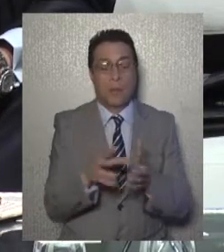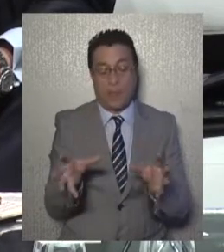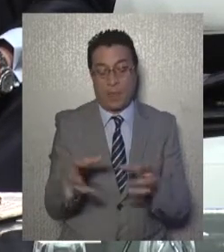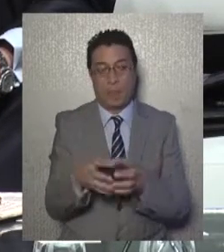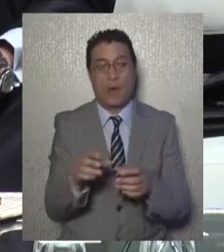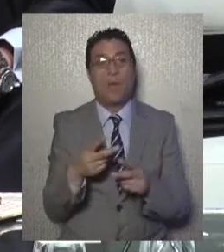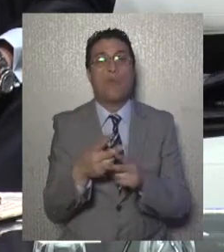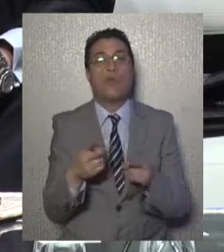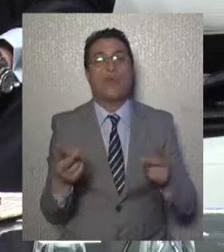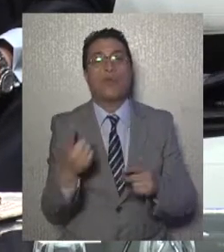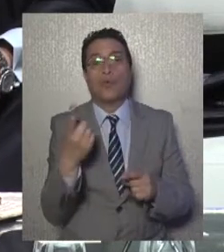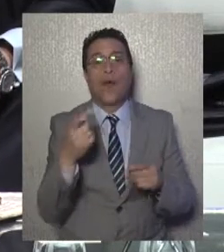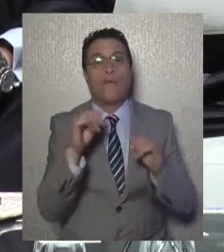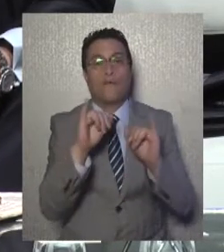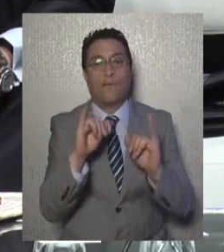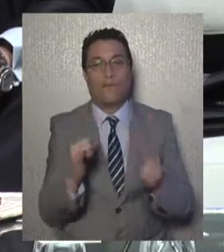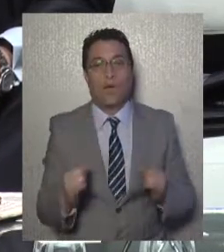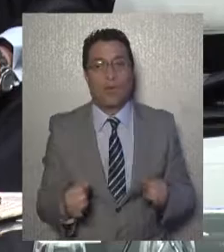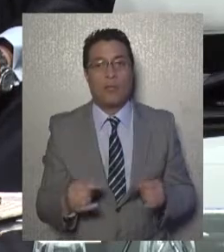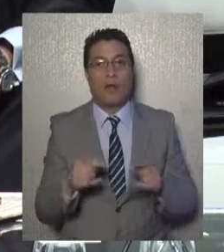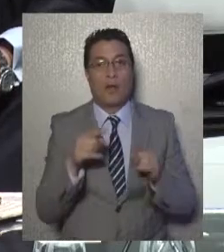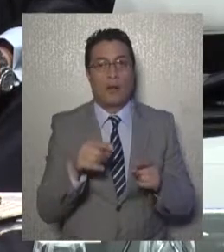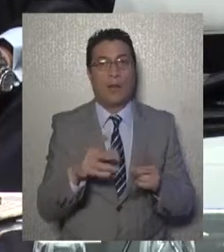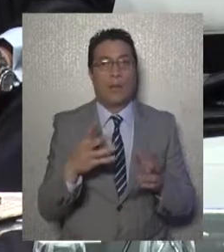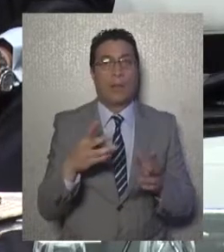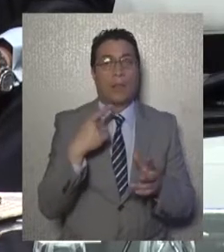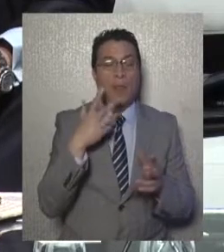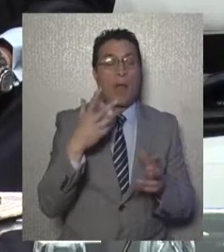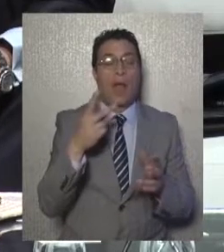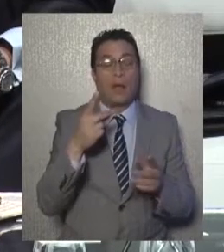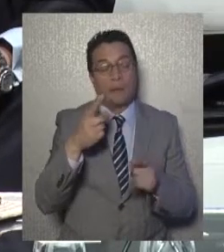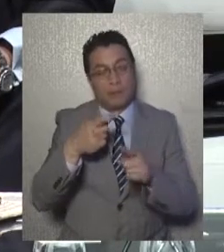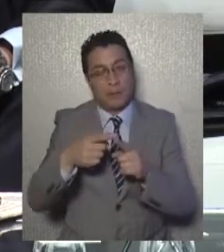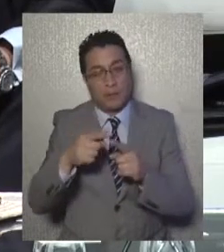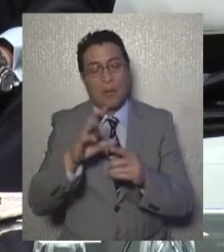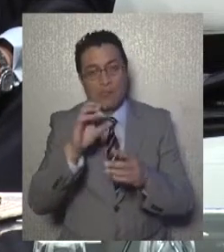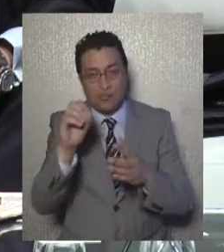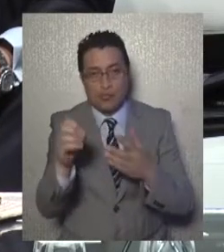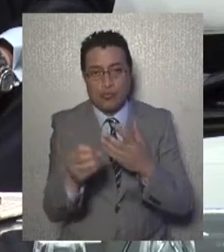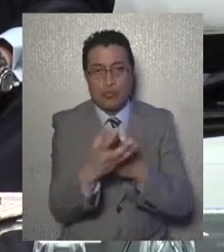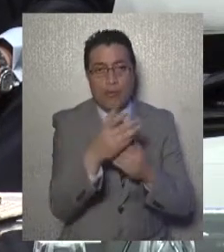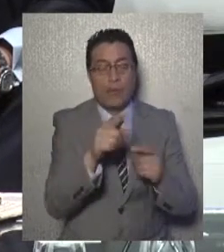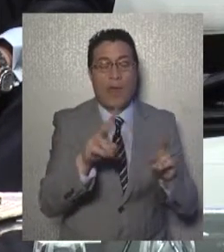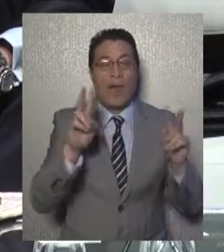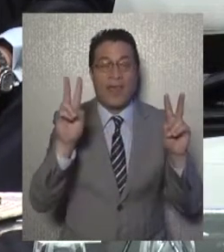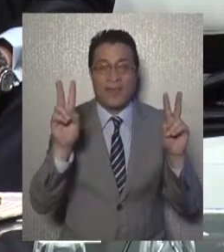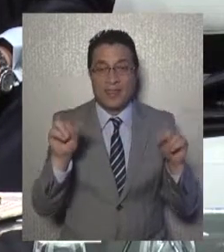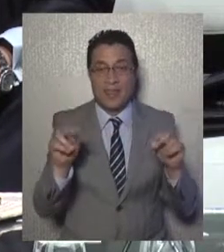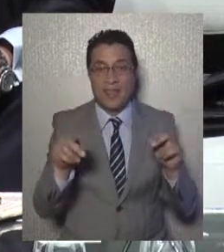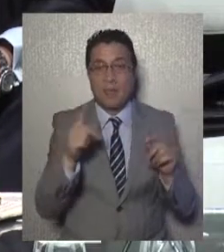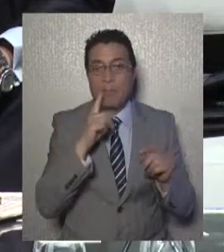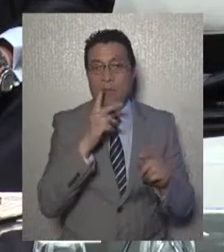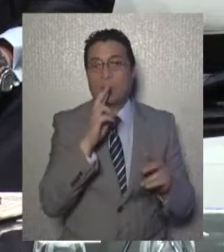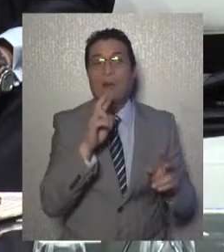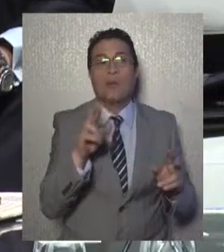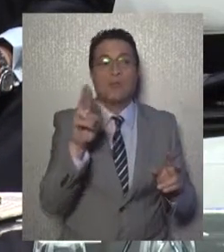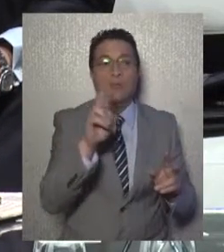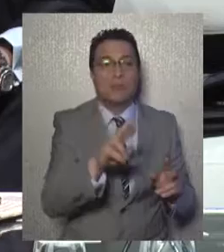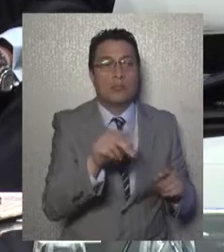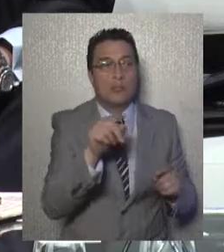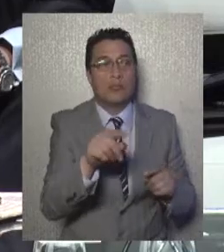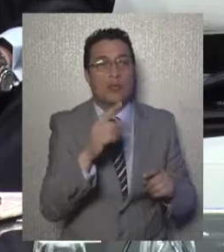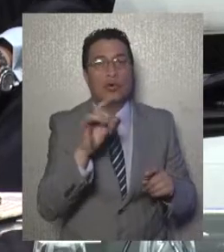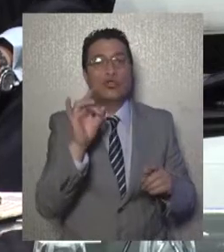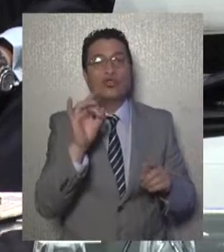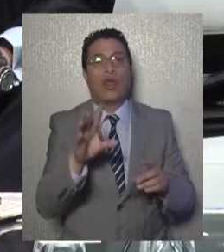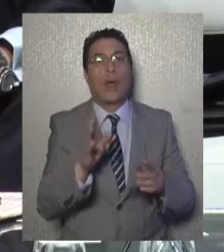alguna manera entre en una dinámica más virtuosa de preocuparse de estos temas que tal vez no reditúan, no son electoralmente